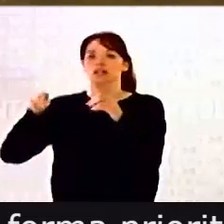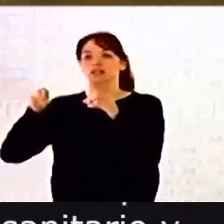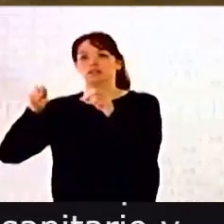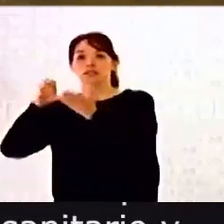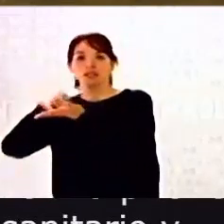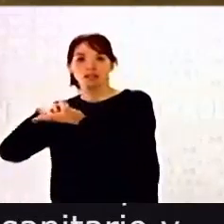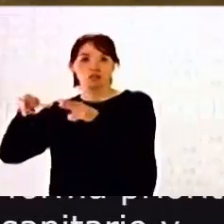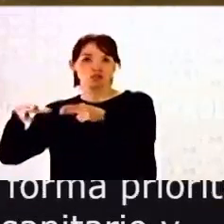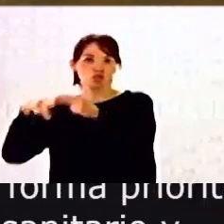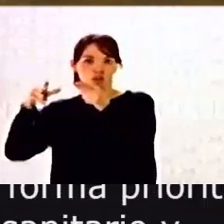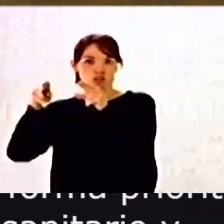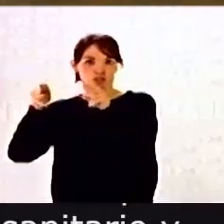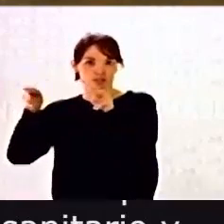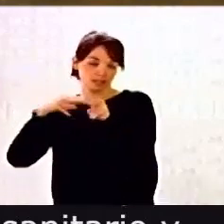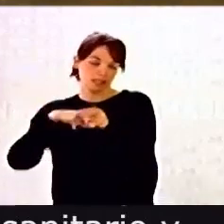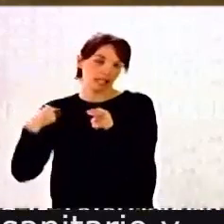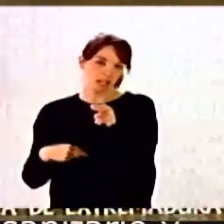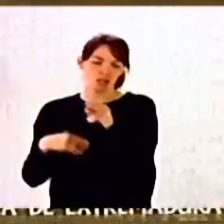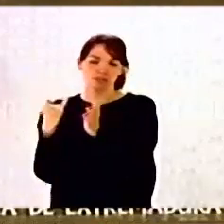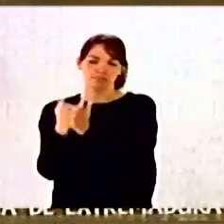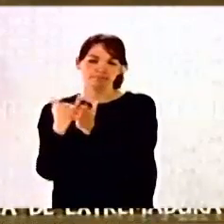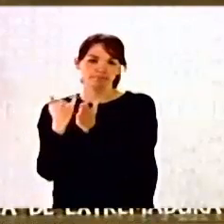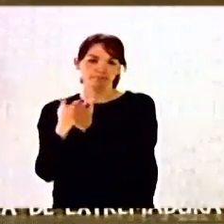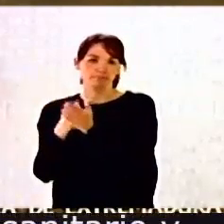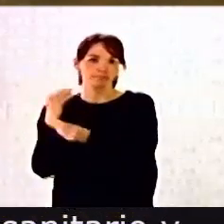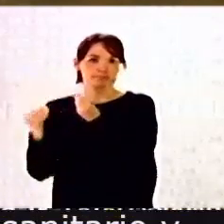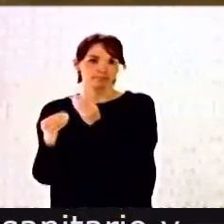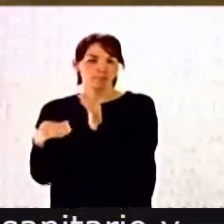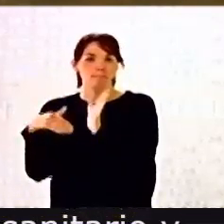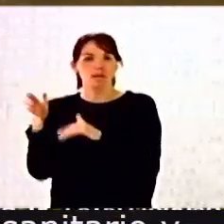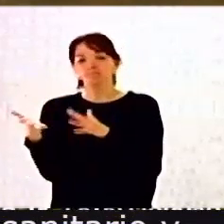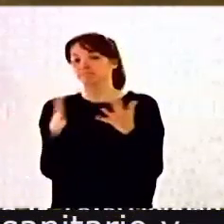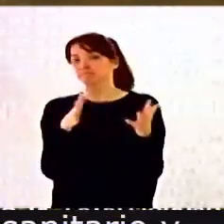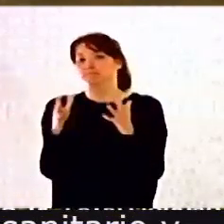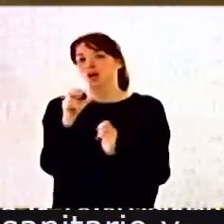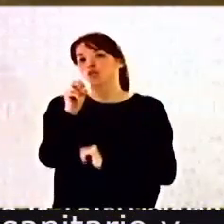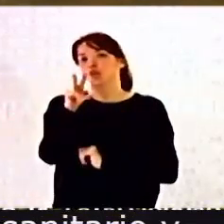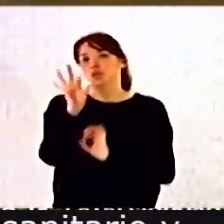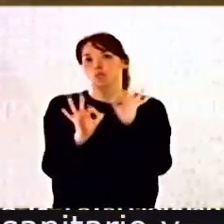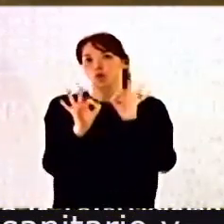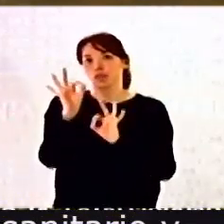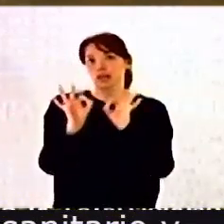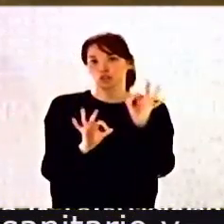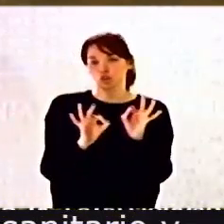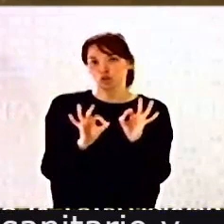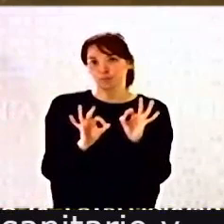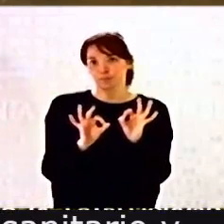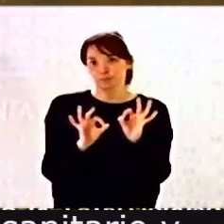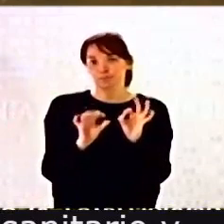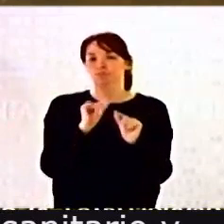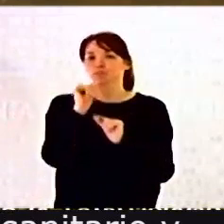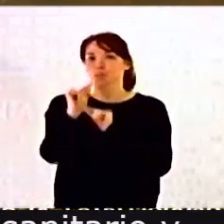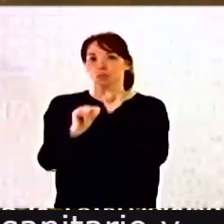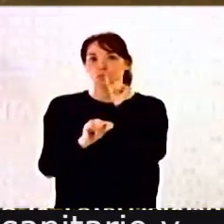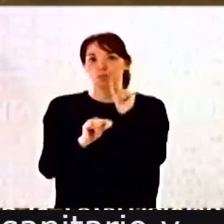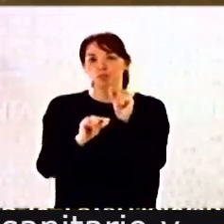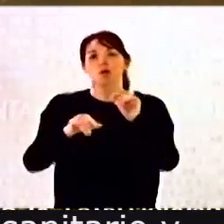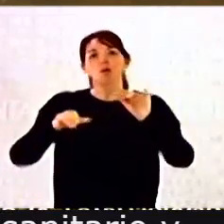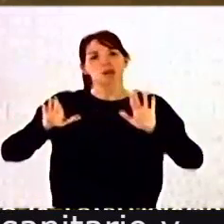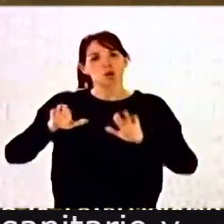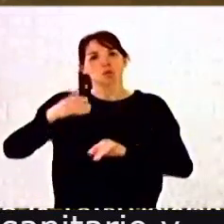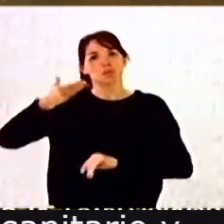pero aún así estamos en un porcentaje de alrededor del 12% en contagios, con un volumen de altas muy importante ya,